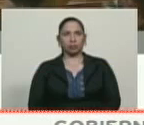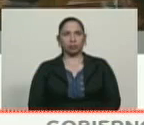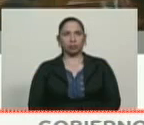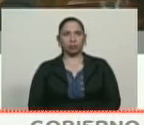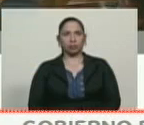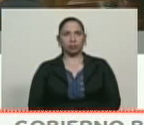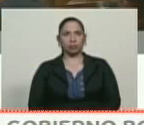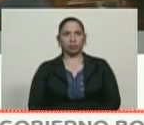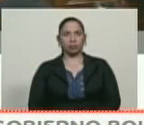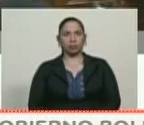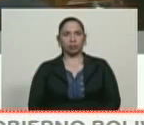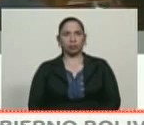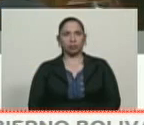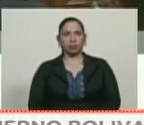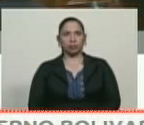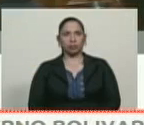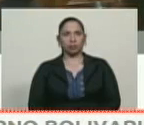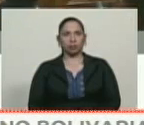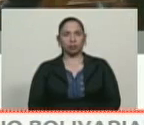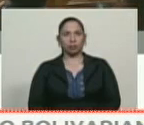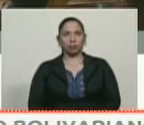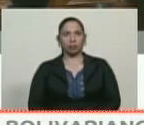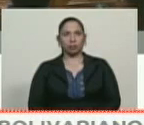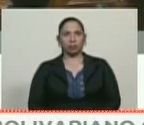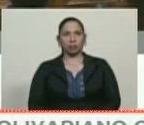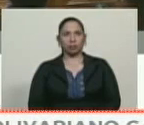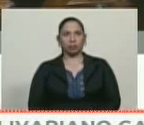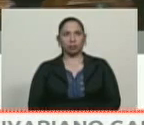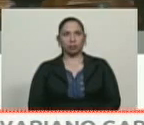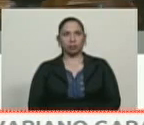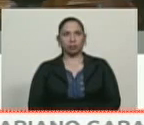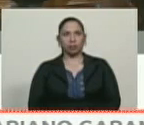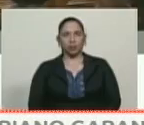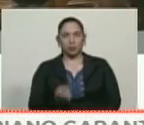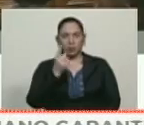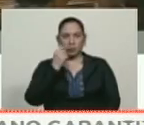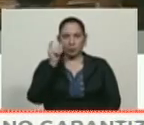Y terminando la pregunta de Russia Today, señor ministro,